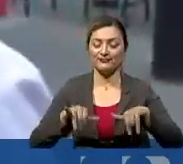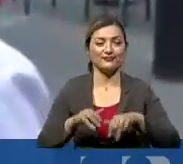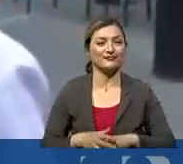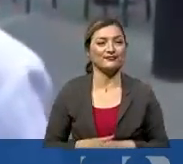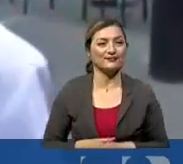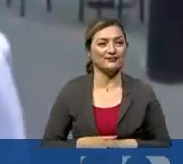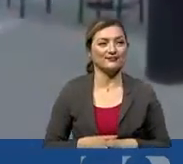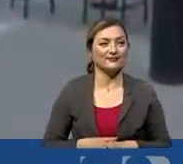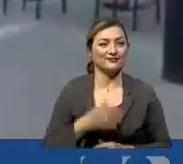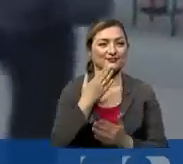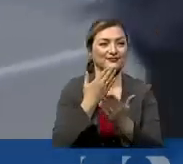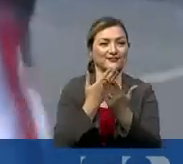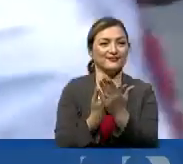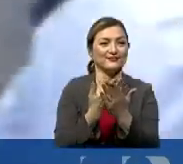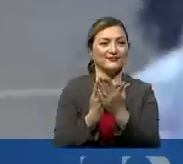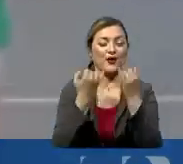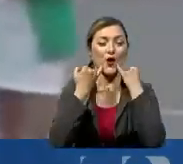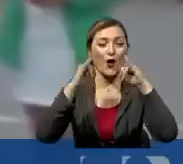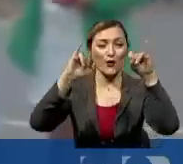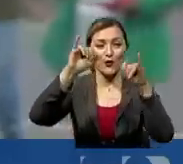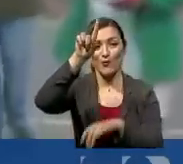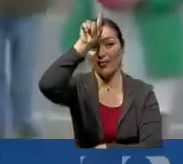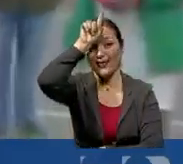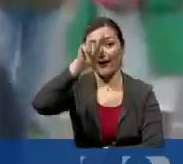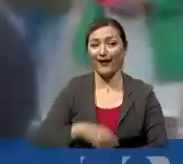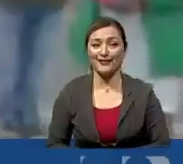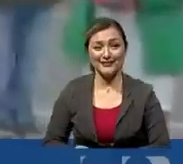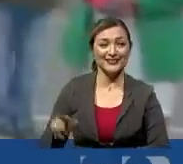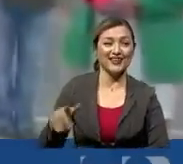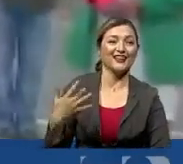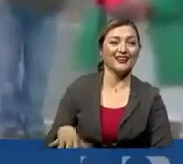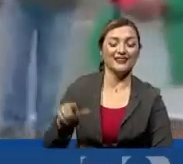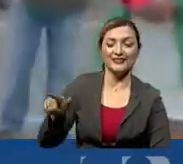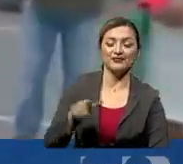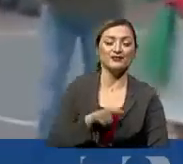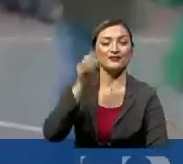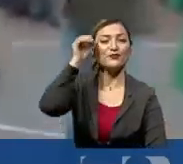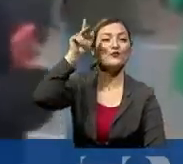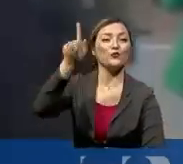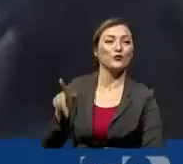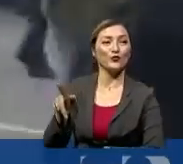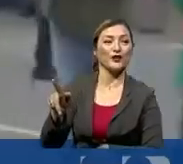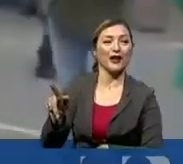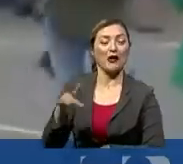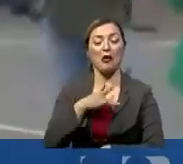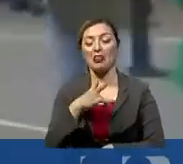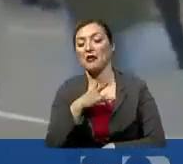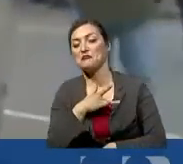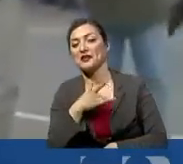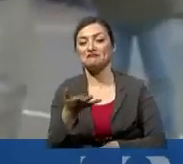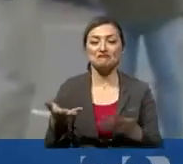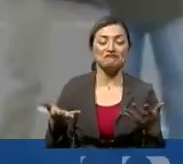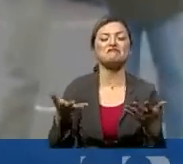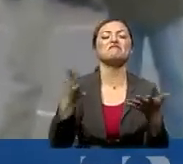Sí. Chévere, muchísimas gracias. Compañeras, amigos televidentes, ustedes también, estas son las sensaciones que hay acá en la Unidad Educativa